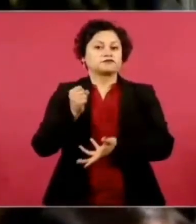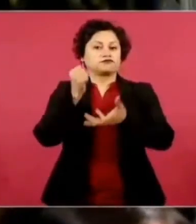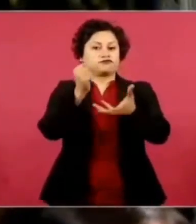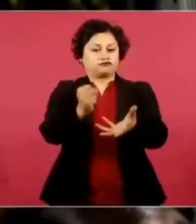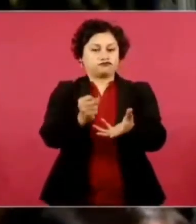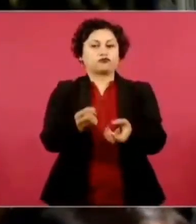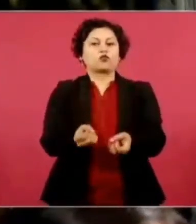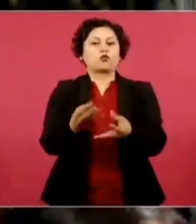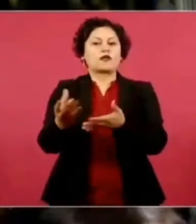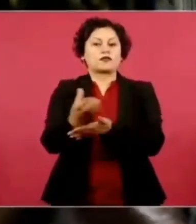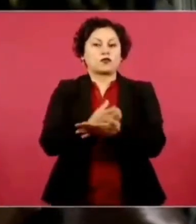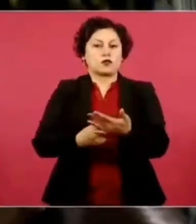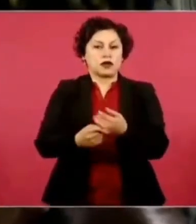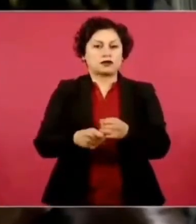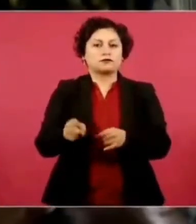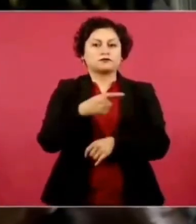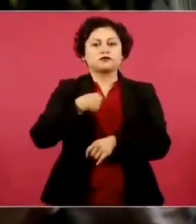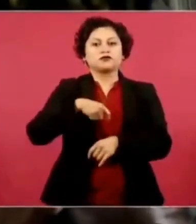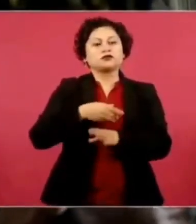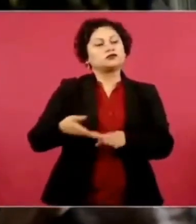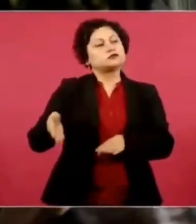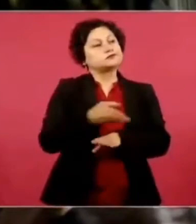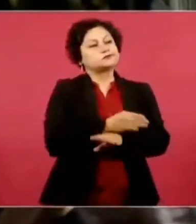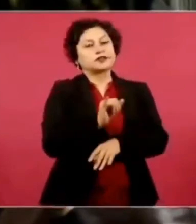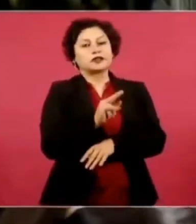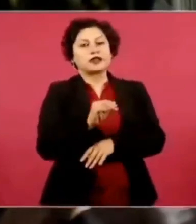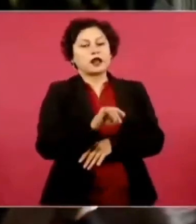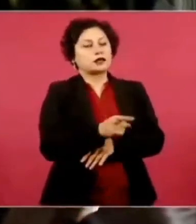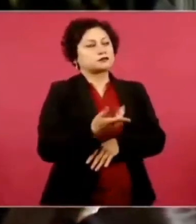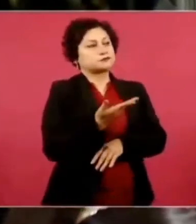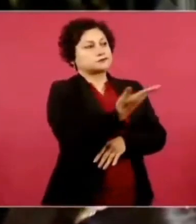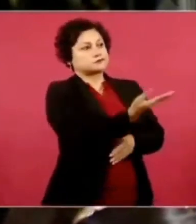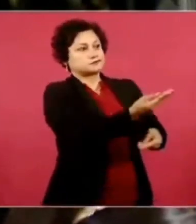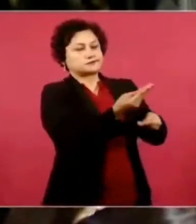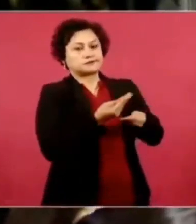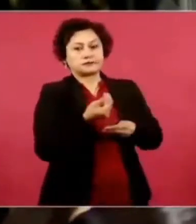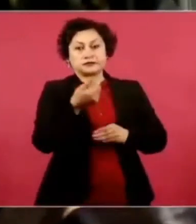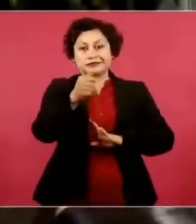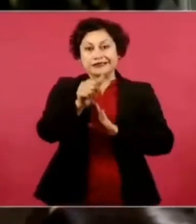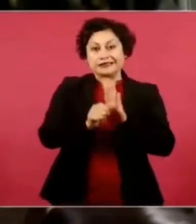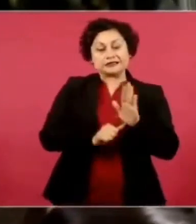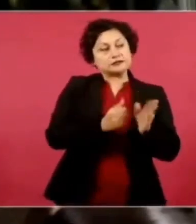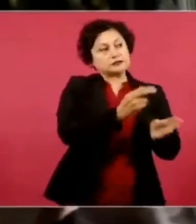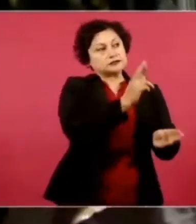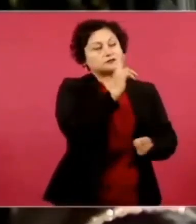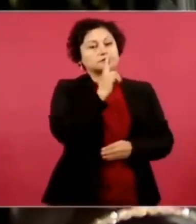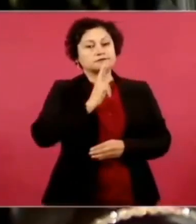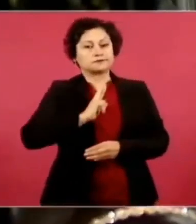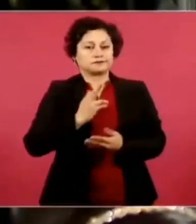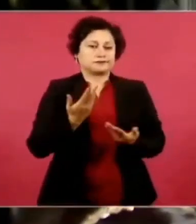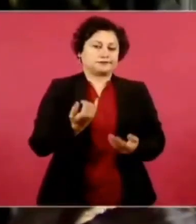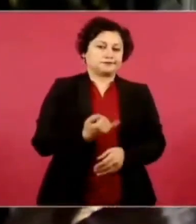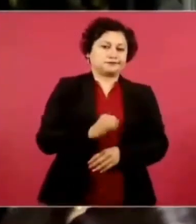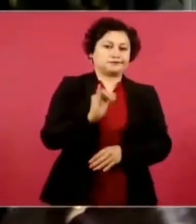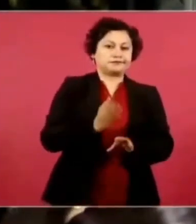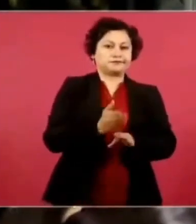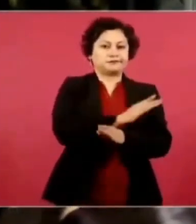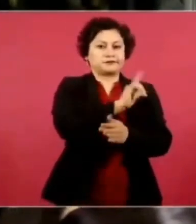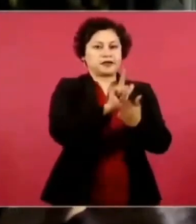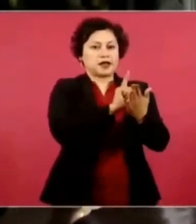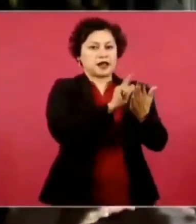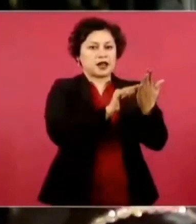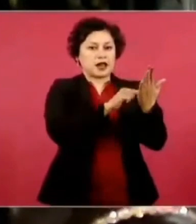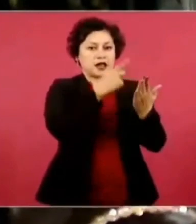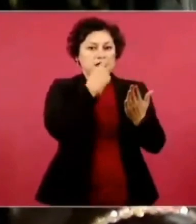solicitamos por la vía de transparencia desde mayo, se tardaron 6 meses en resolver, cuando los tiempos de la Ley General de Transparencia pues son 20